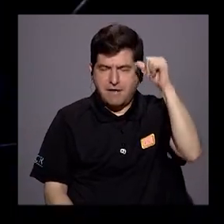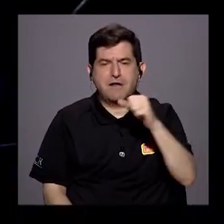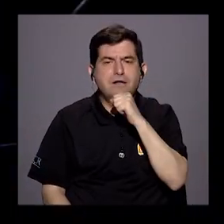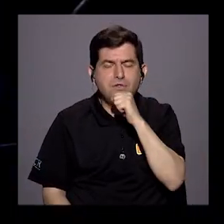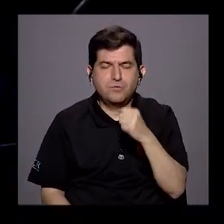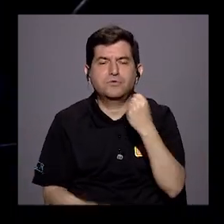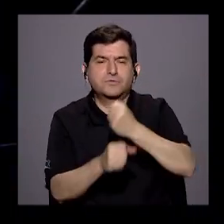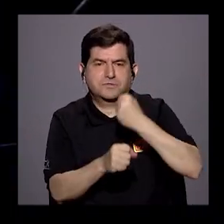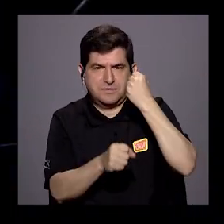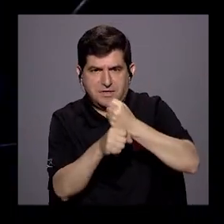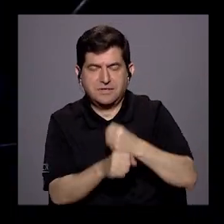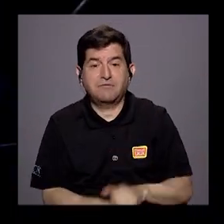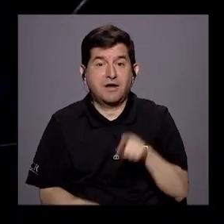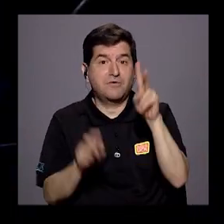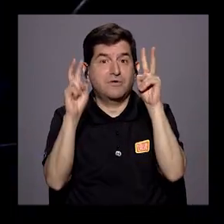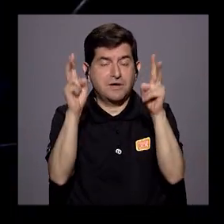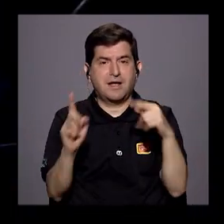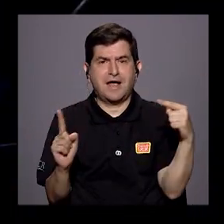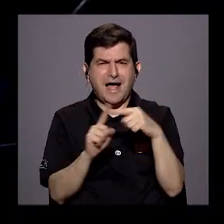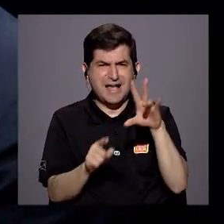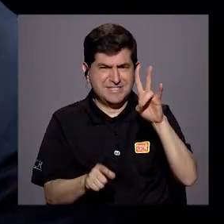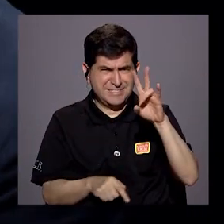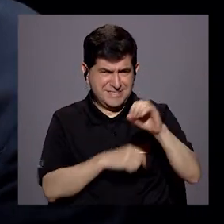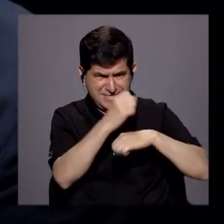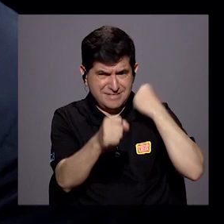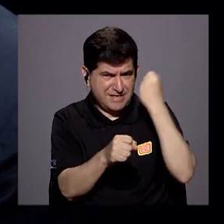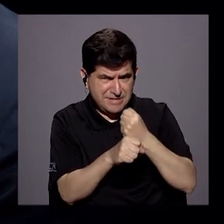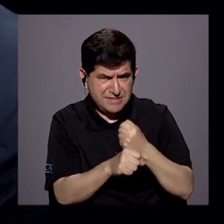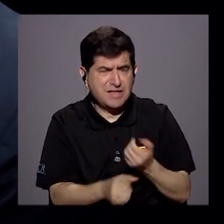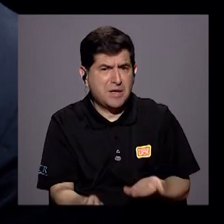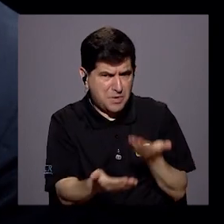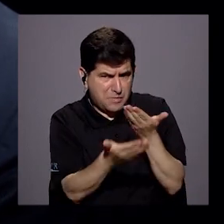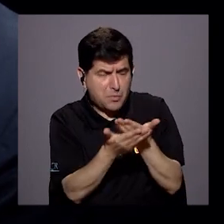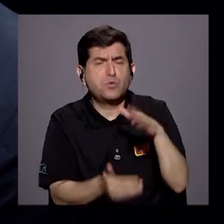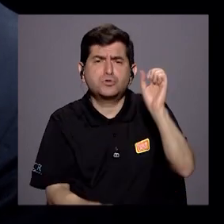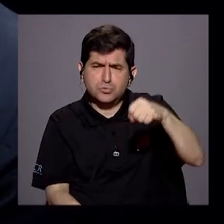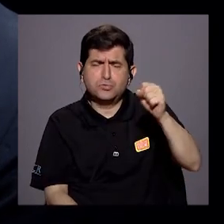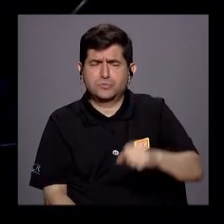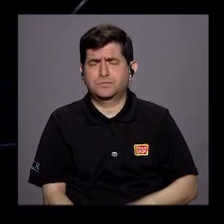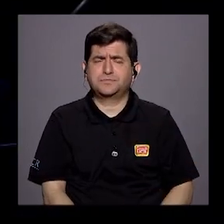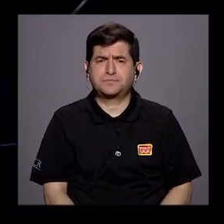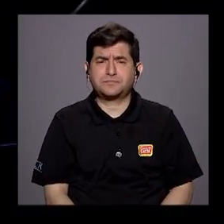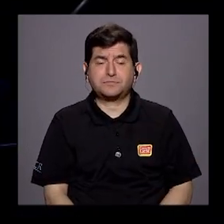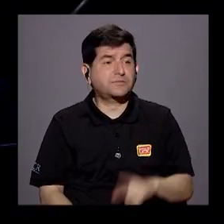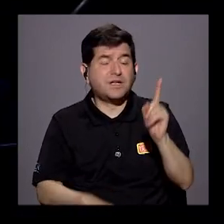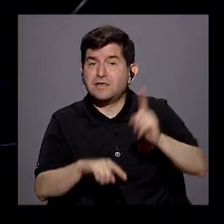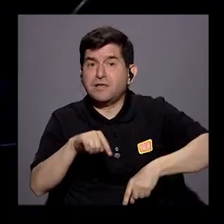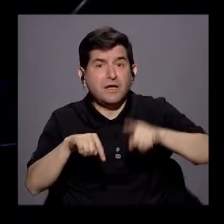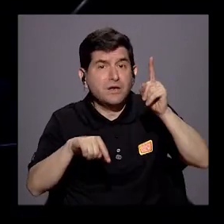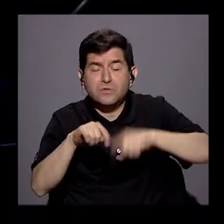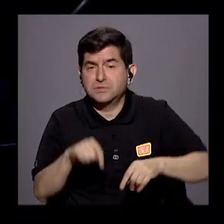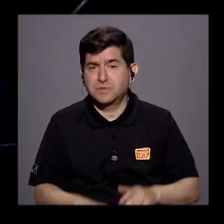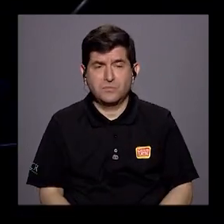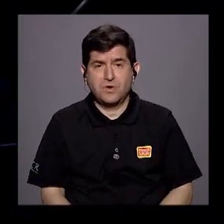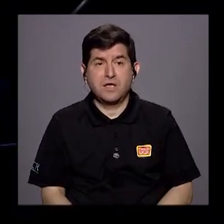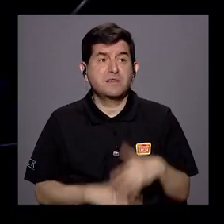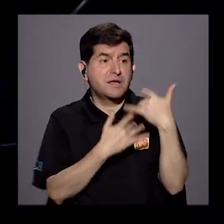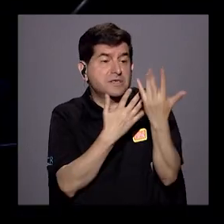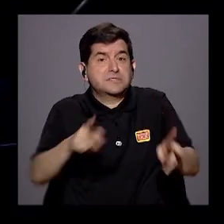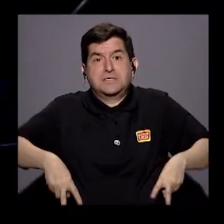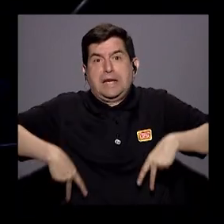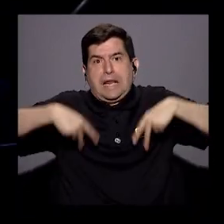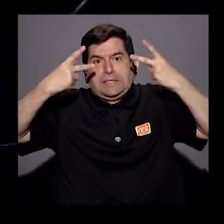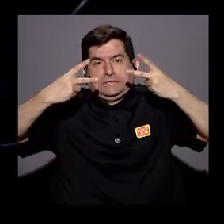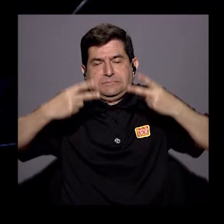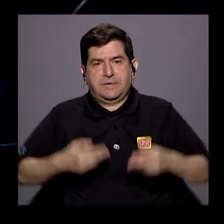instraw por cierto que sobre este tema hasta los 70 años inclusive algunas kingdom pueden ser cuando la expectativa de